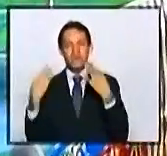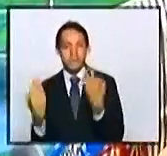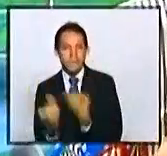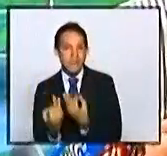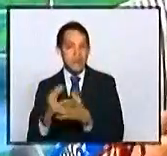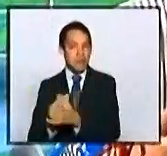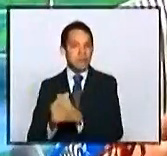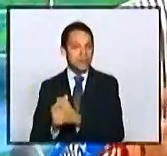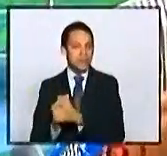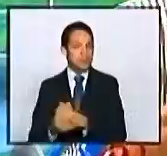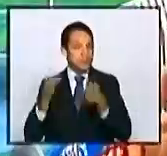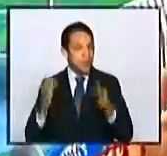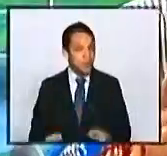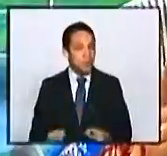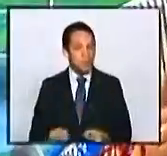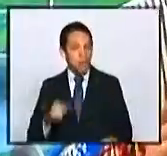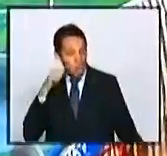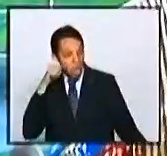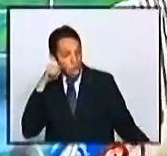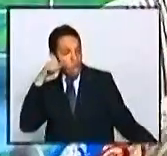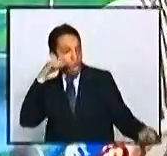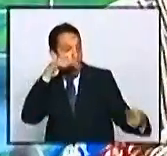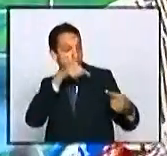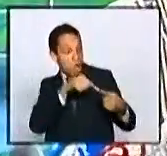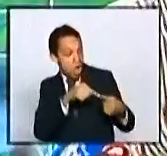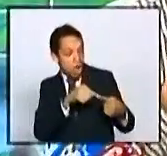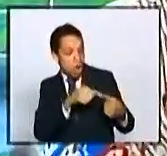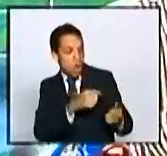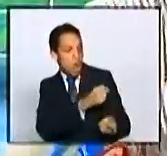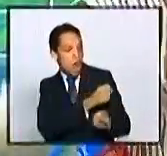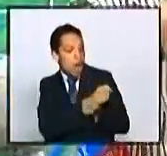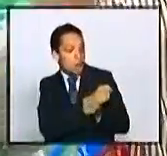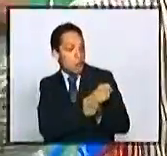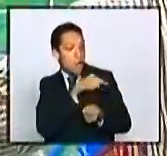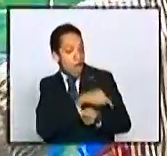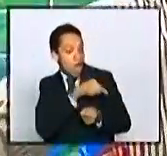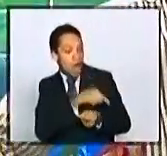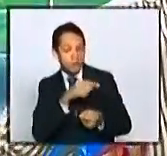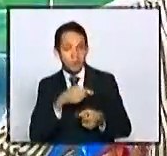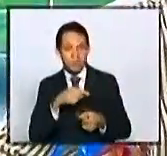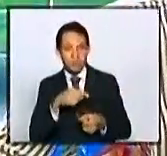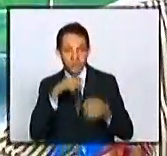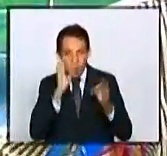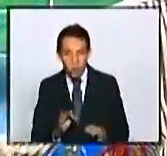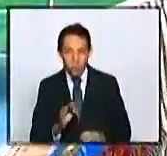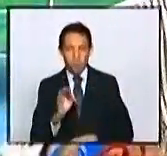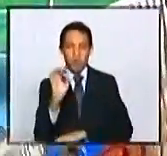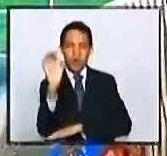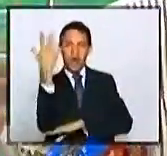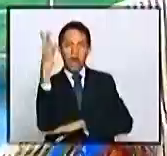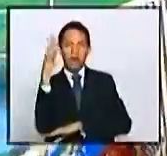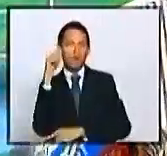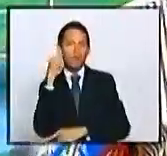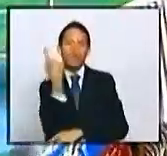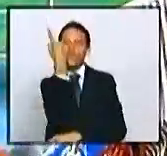Entonces, muchas veces nos enfocamos simplemente en el árbol y el árbol no nos permite ver el bosque que hay detrás, la grandeza que tenemos de